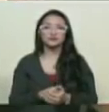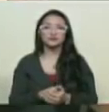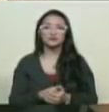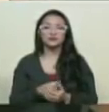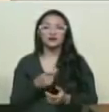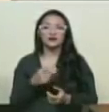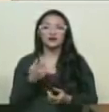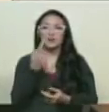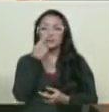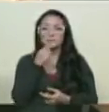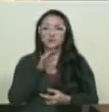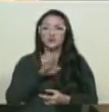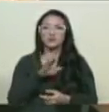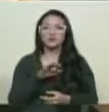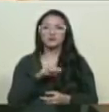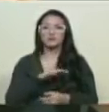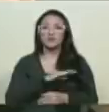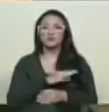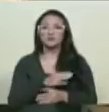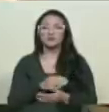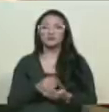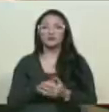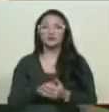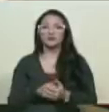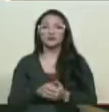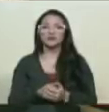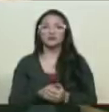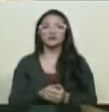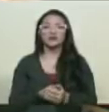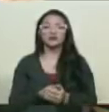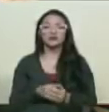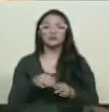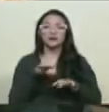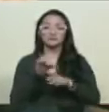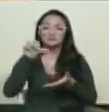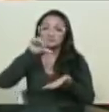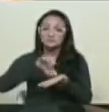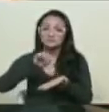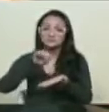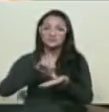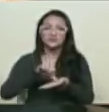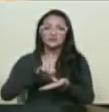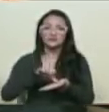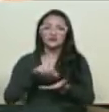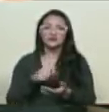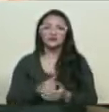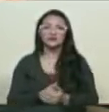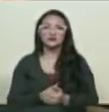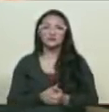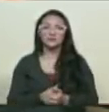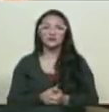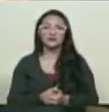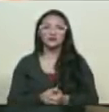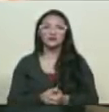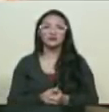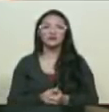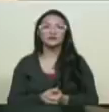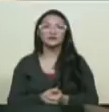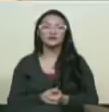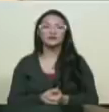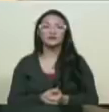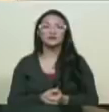un verdadero protagonismo a los poderes locales, al liderazgo local, a quienes van a estar ahí cerca del vecino, de la